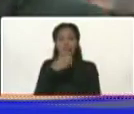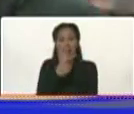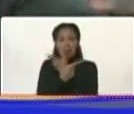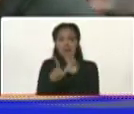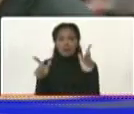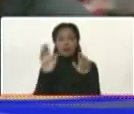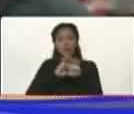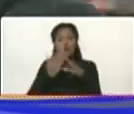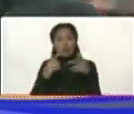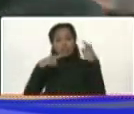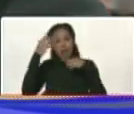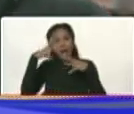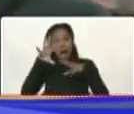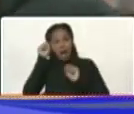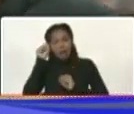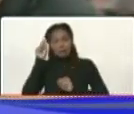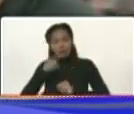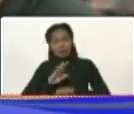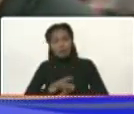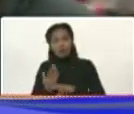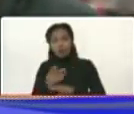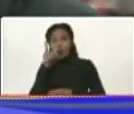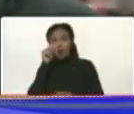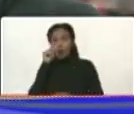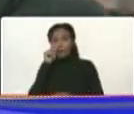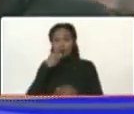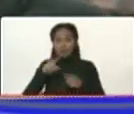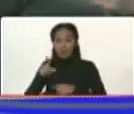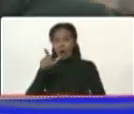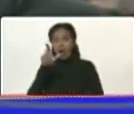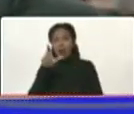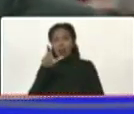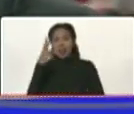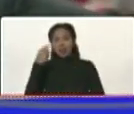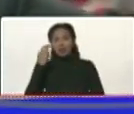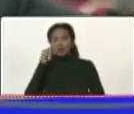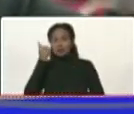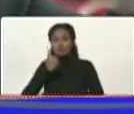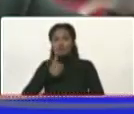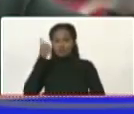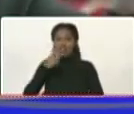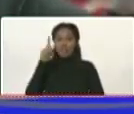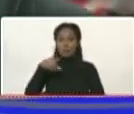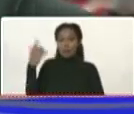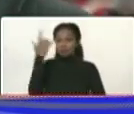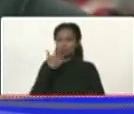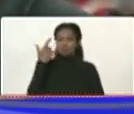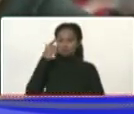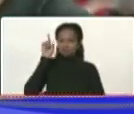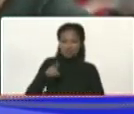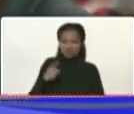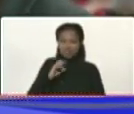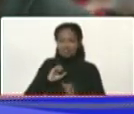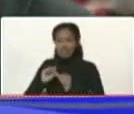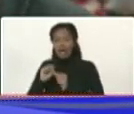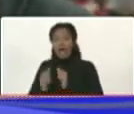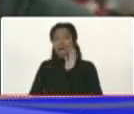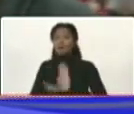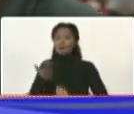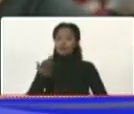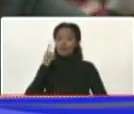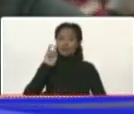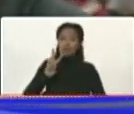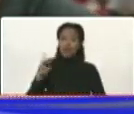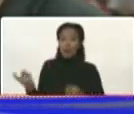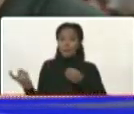Porque Chávez comprendió, además porque era un cimarrón y porque era afrodescendiente, comprendió lo importante que era